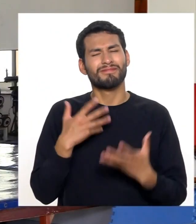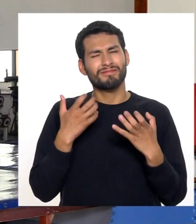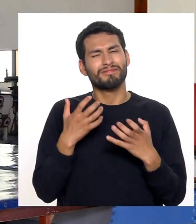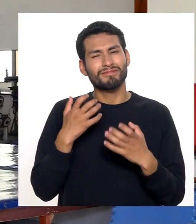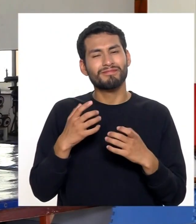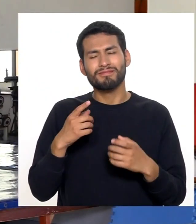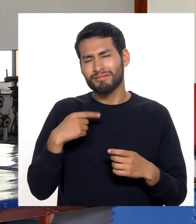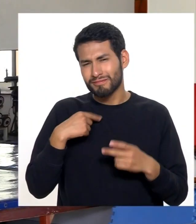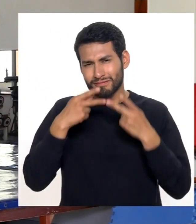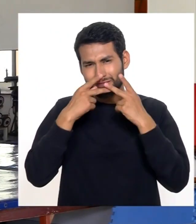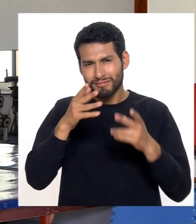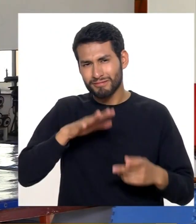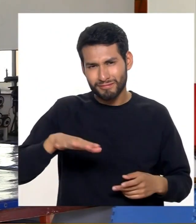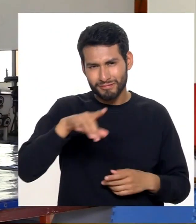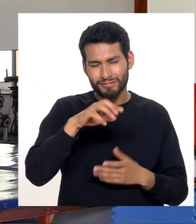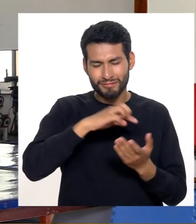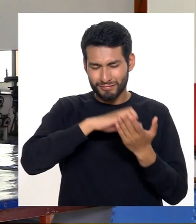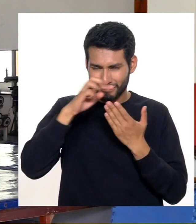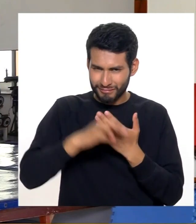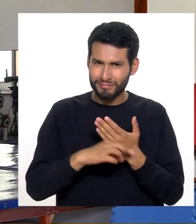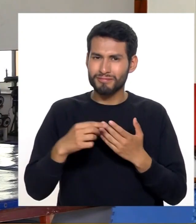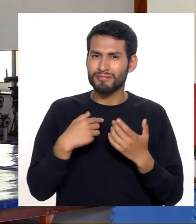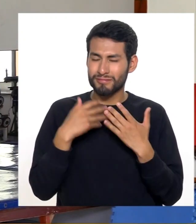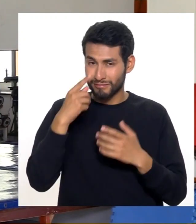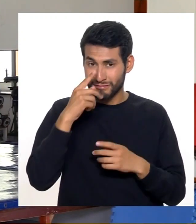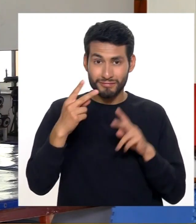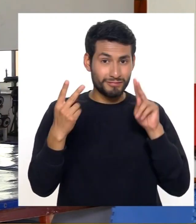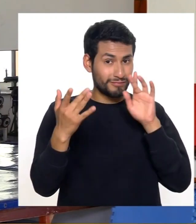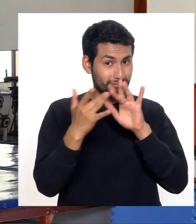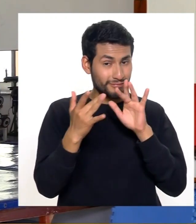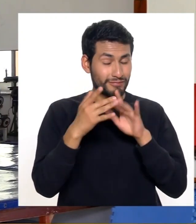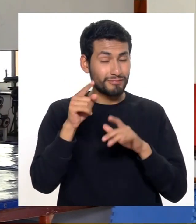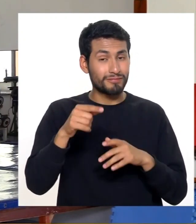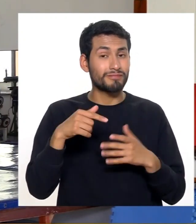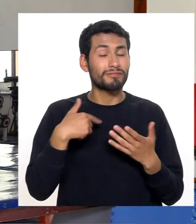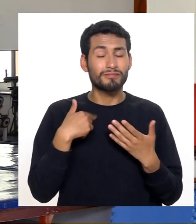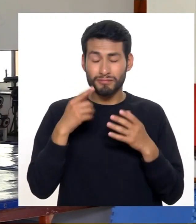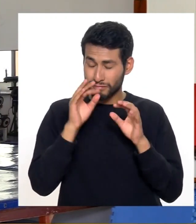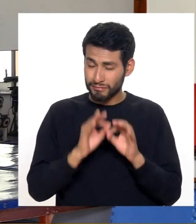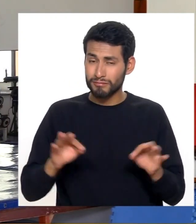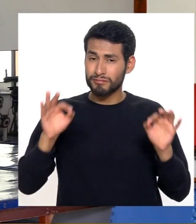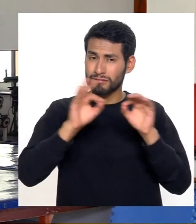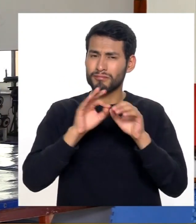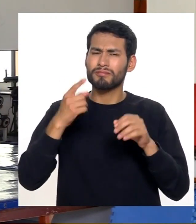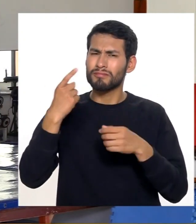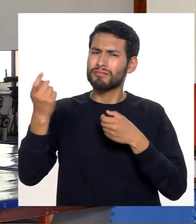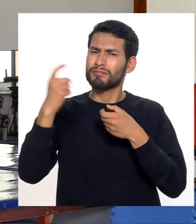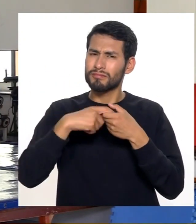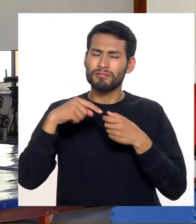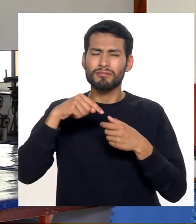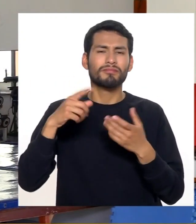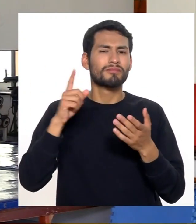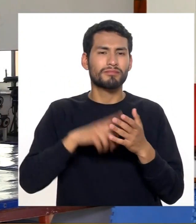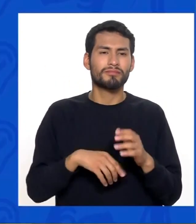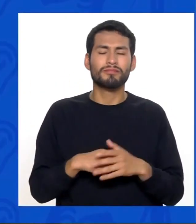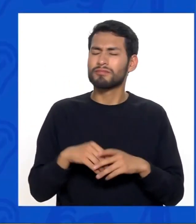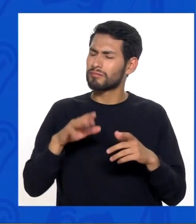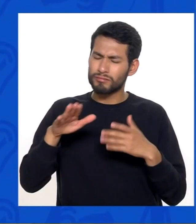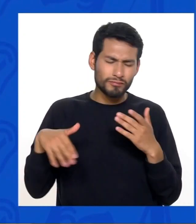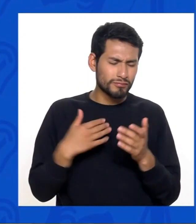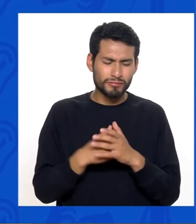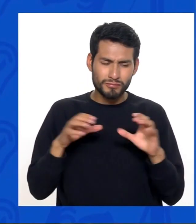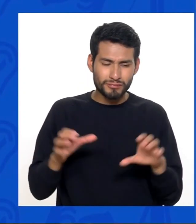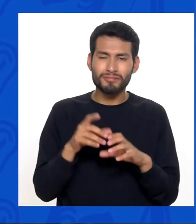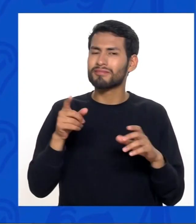Quisiera llegar a toda la teleaudiencia de este programa a través de ustedes, señalarle que es muy importante la participación actoral,